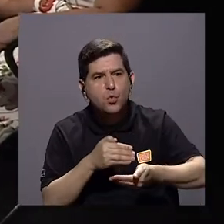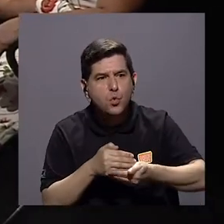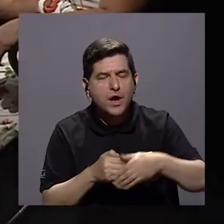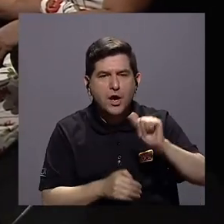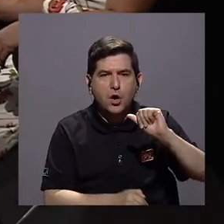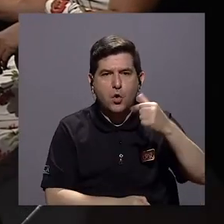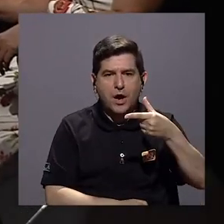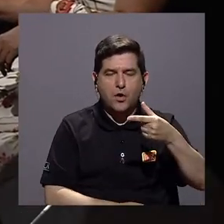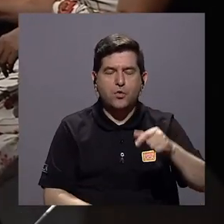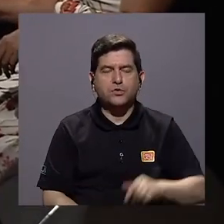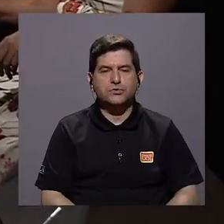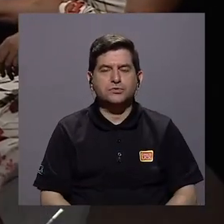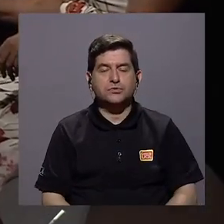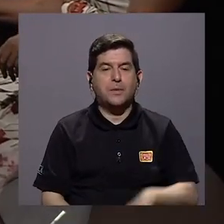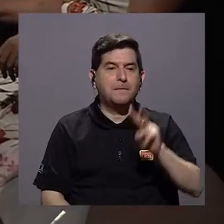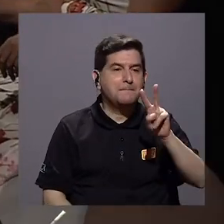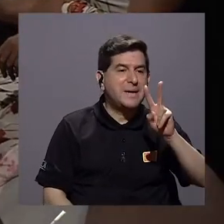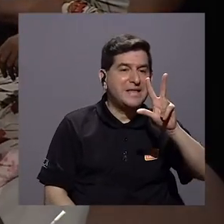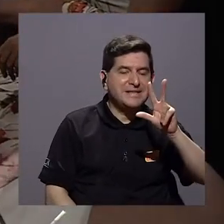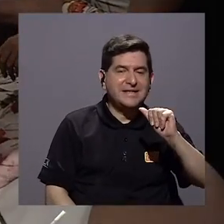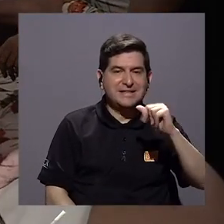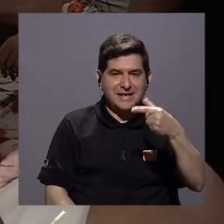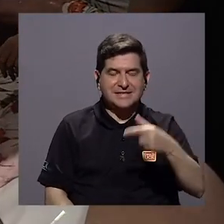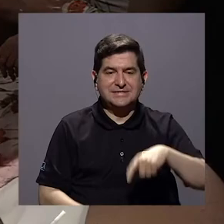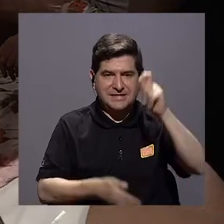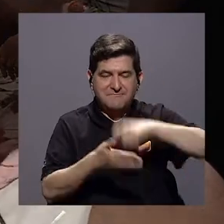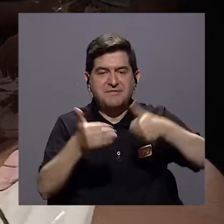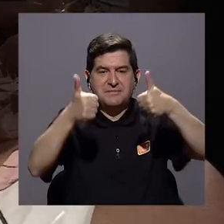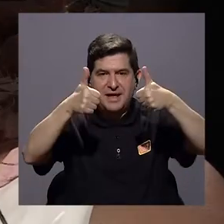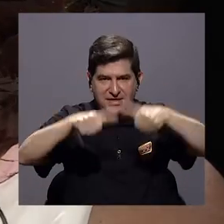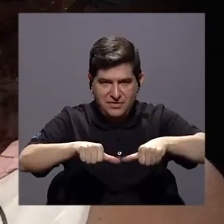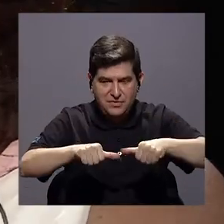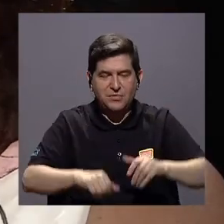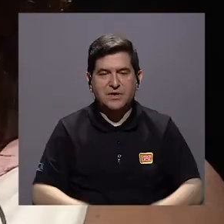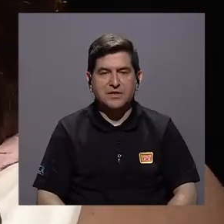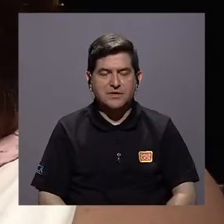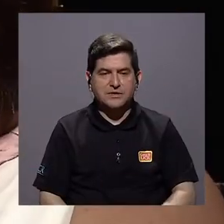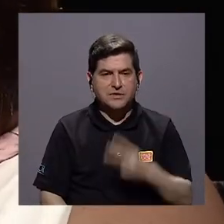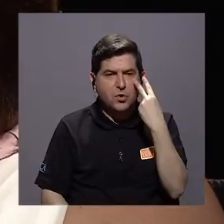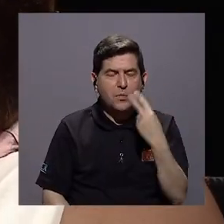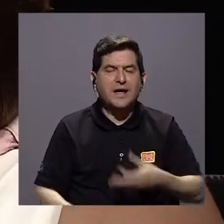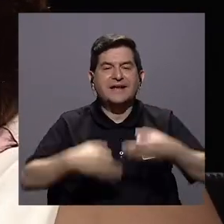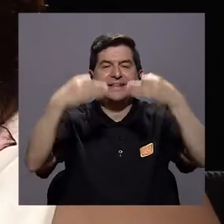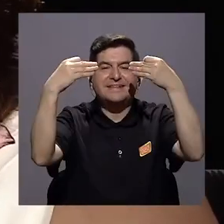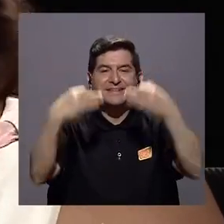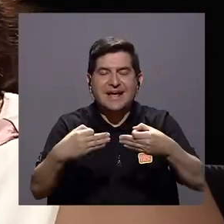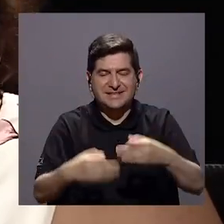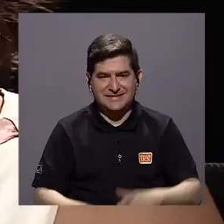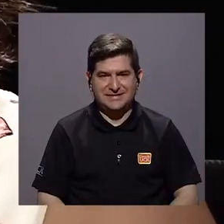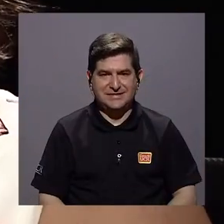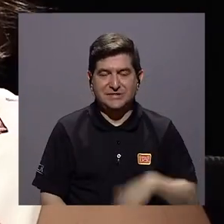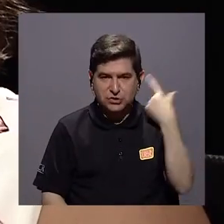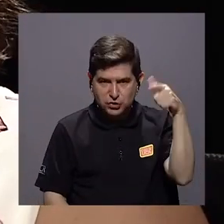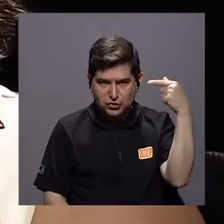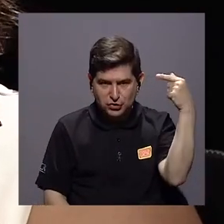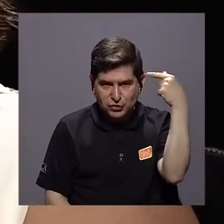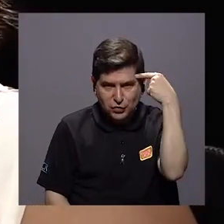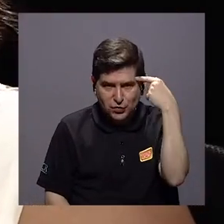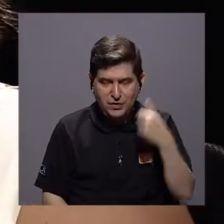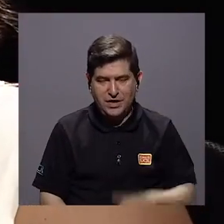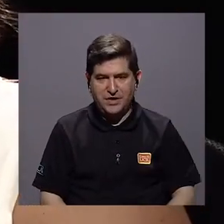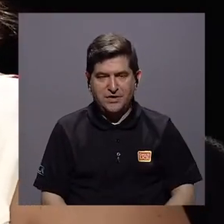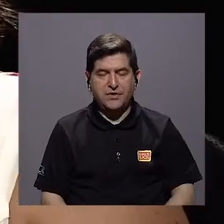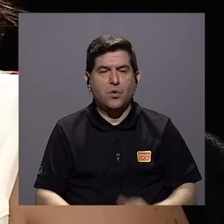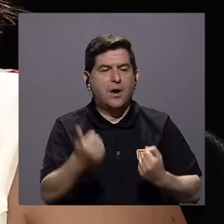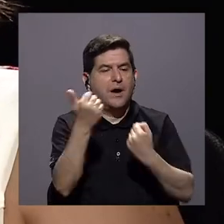de agosto, del 23 de agosto, que firmamos esa acta, donde vemos una disposición a nivel